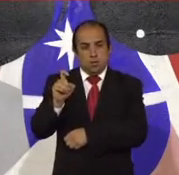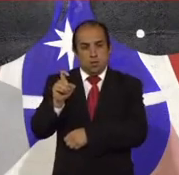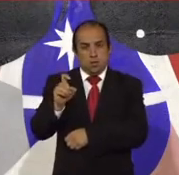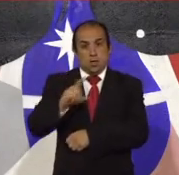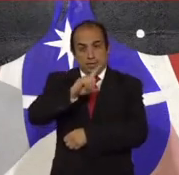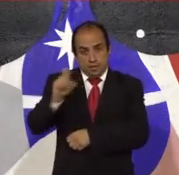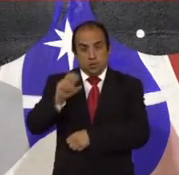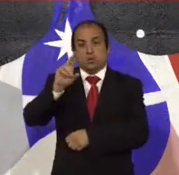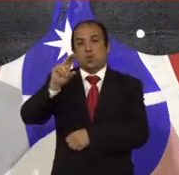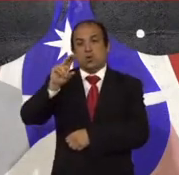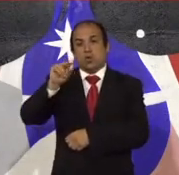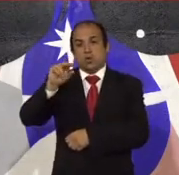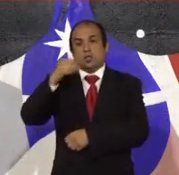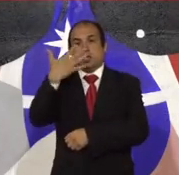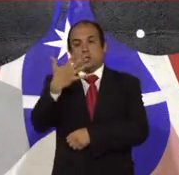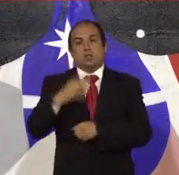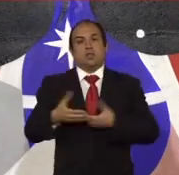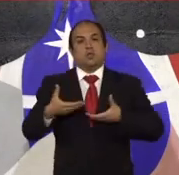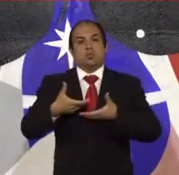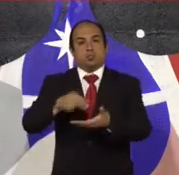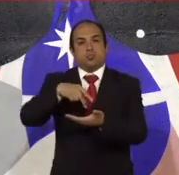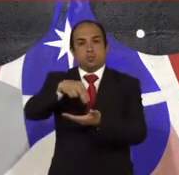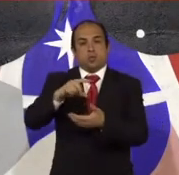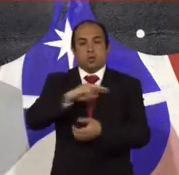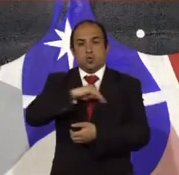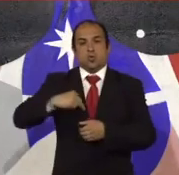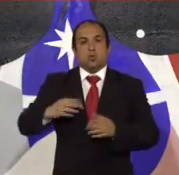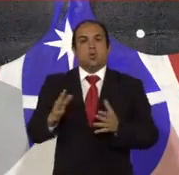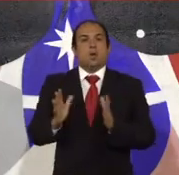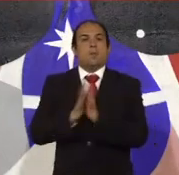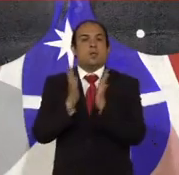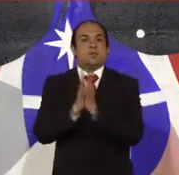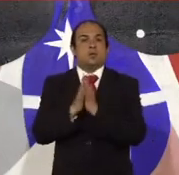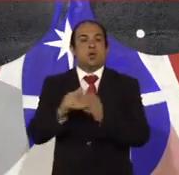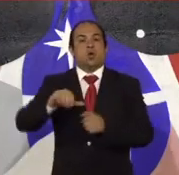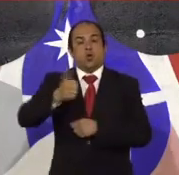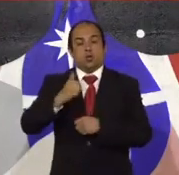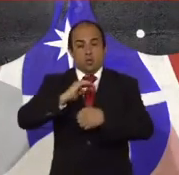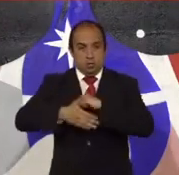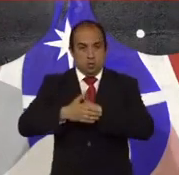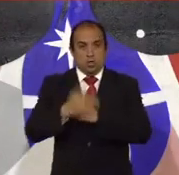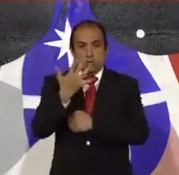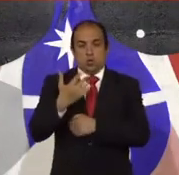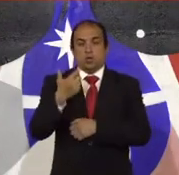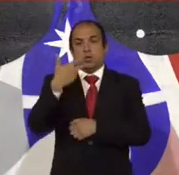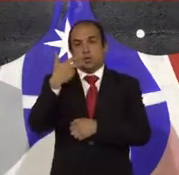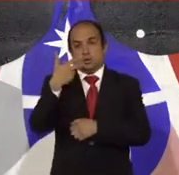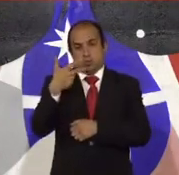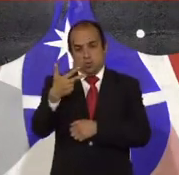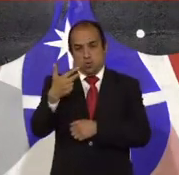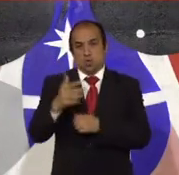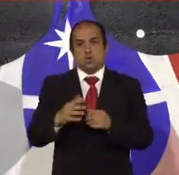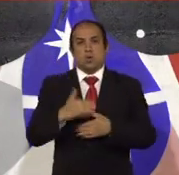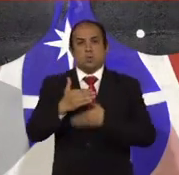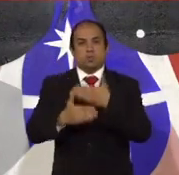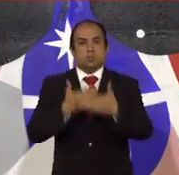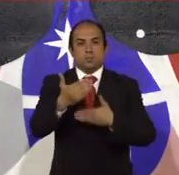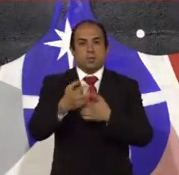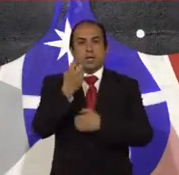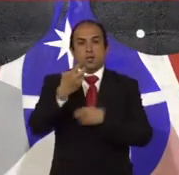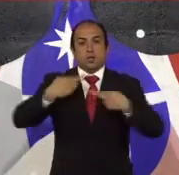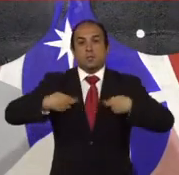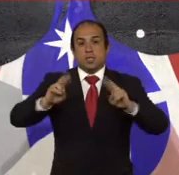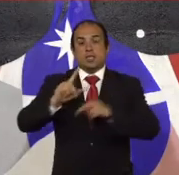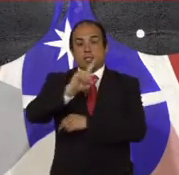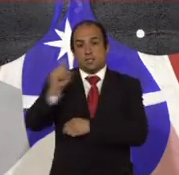185 senderos que vamos a intervenir. De estos, 11 ya están concluidos, 58 están en proceso. En total, estos